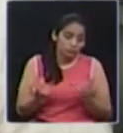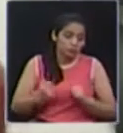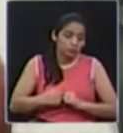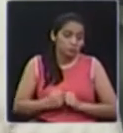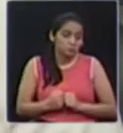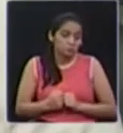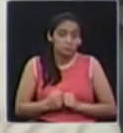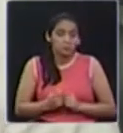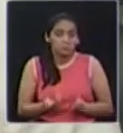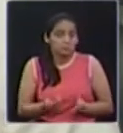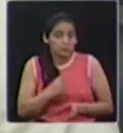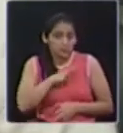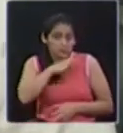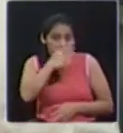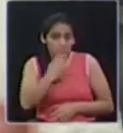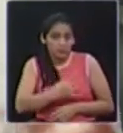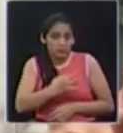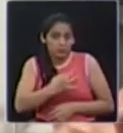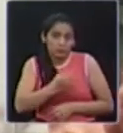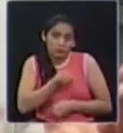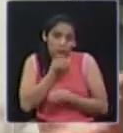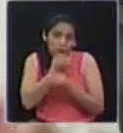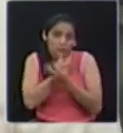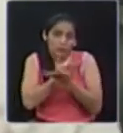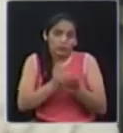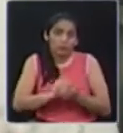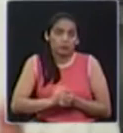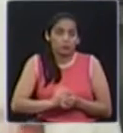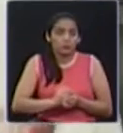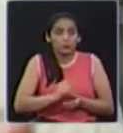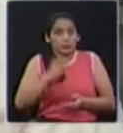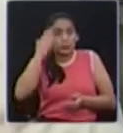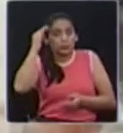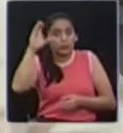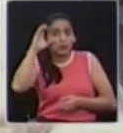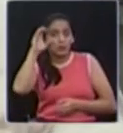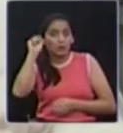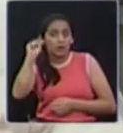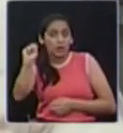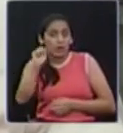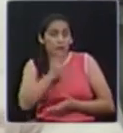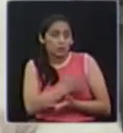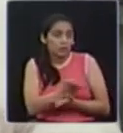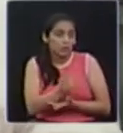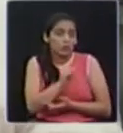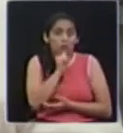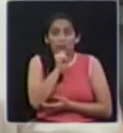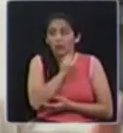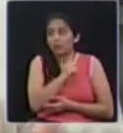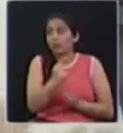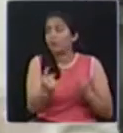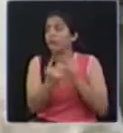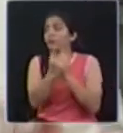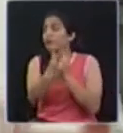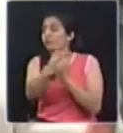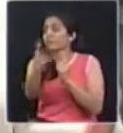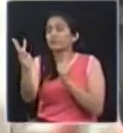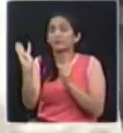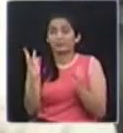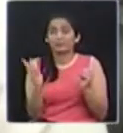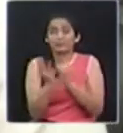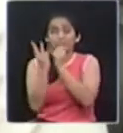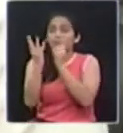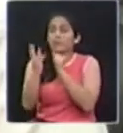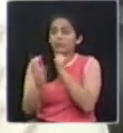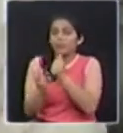sinceridad, no creo que Guillermo Lasso lo haya hecho, faltan 8 días para que cierre la campaña y al menos en la